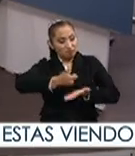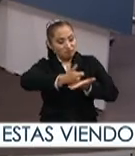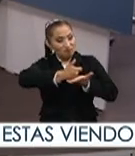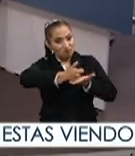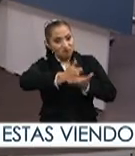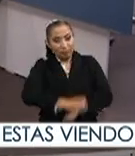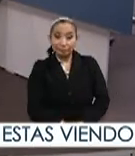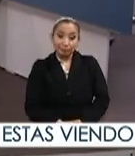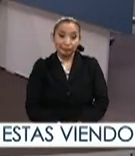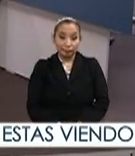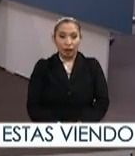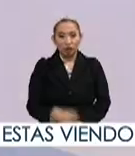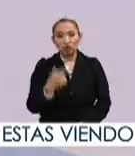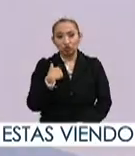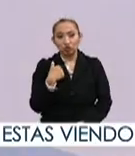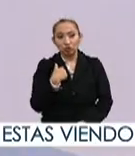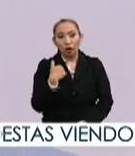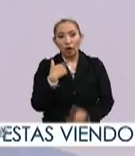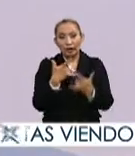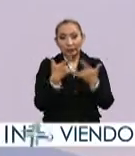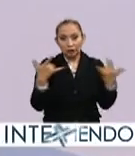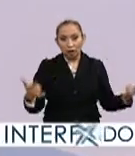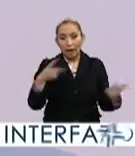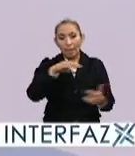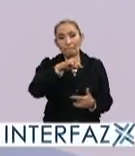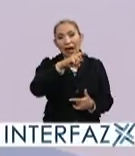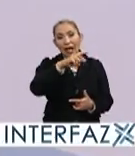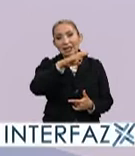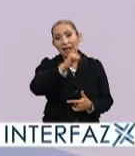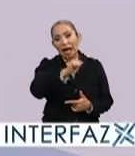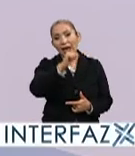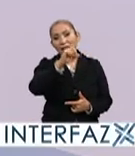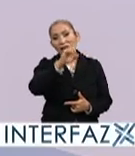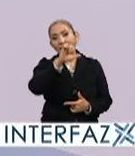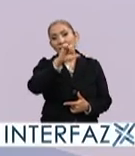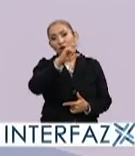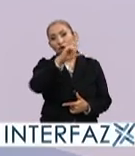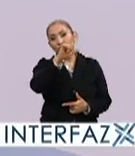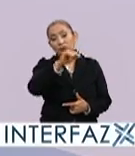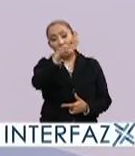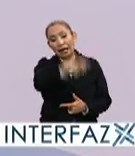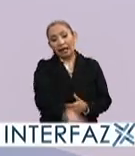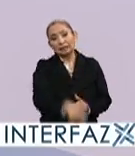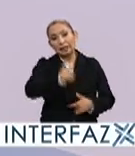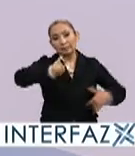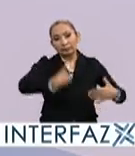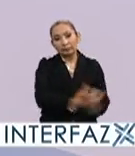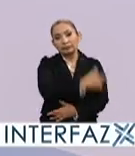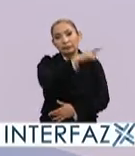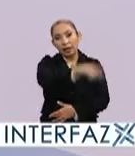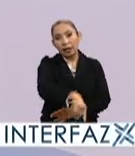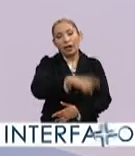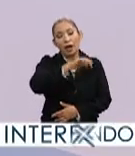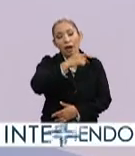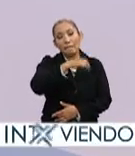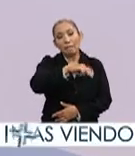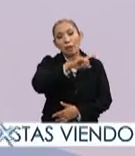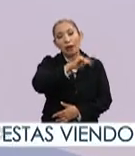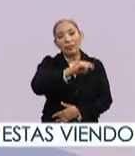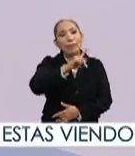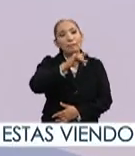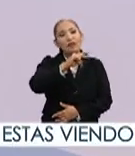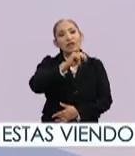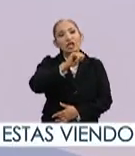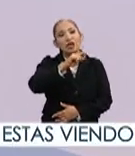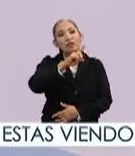incluso, ¿no? Sí. Y yo traigo la historia de María de la Cruz Silva. Ella es originaria de Miahuatlán de Porfirio